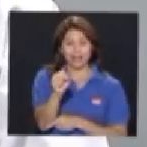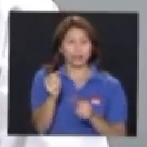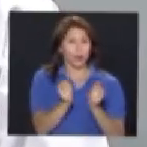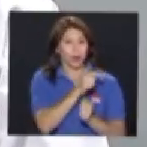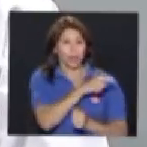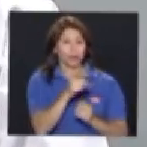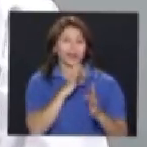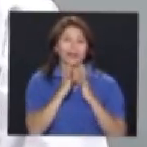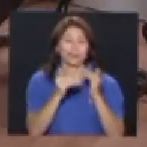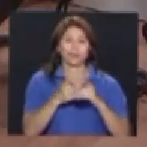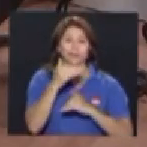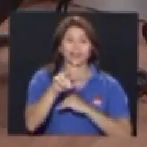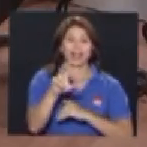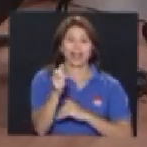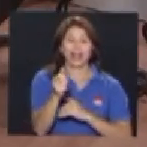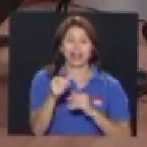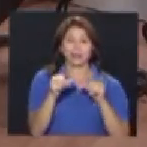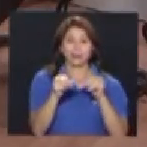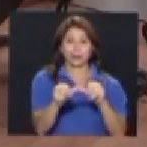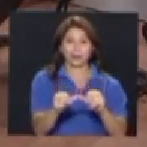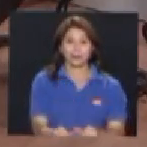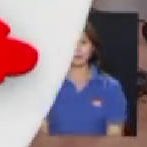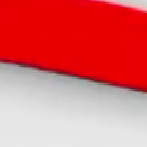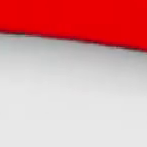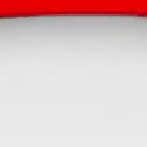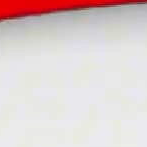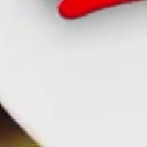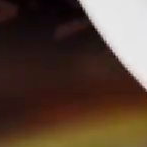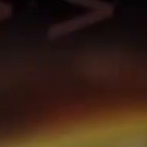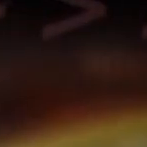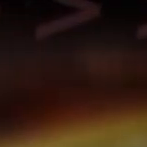conversaremos una vez que el canal nos invite a hacerlo.